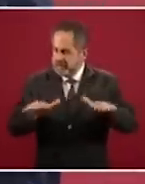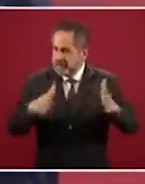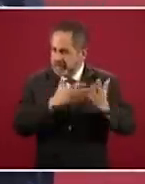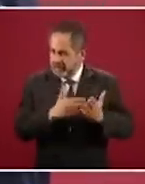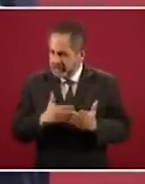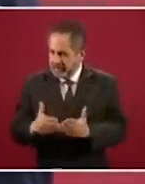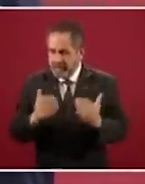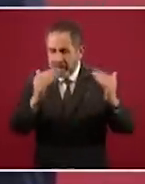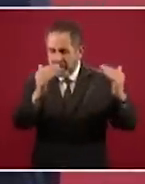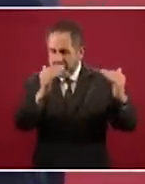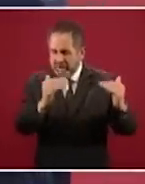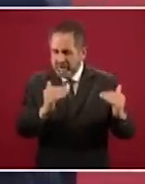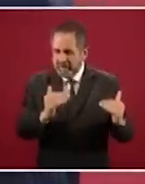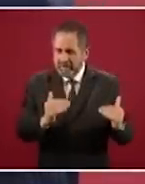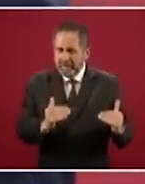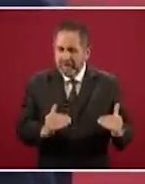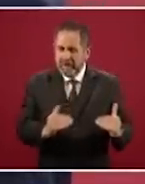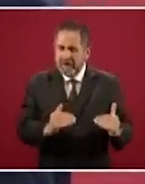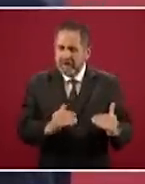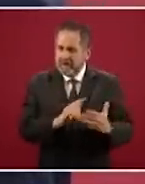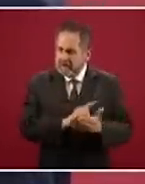tiene que ir bajando